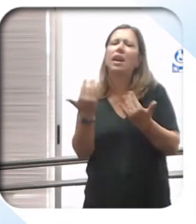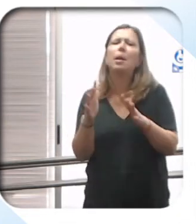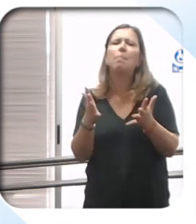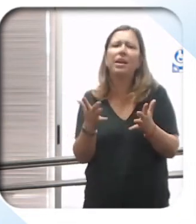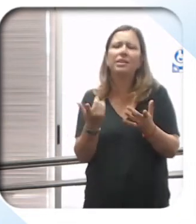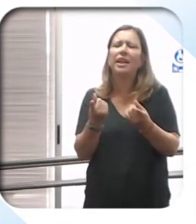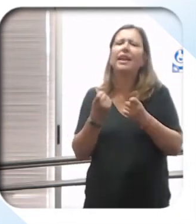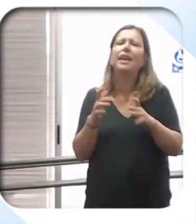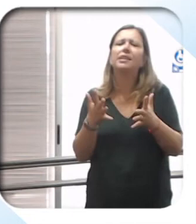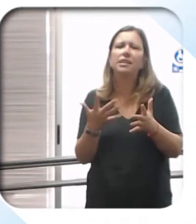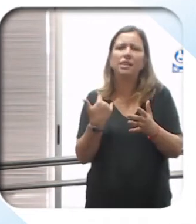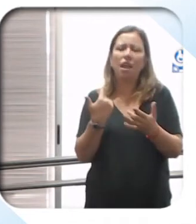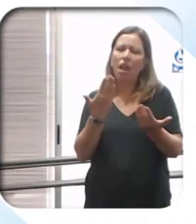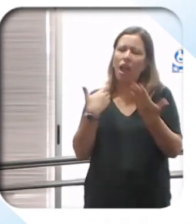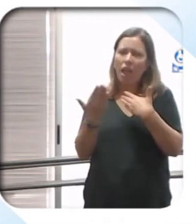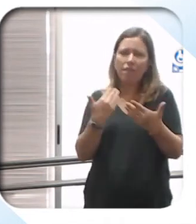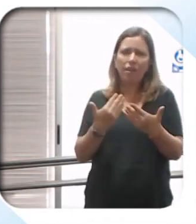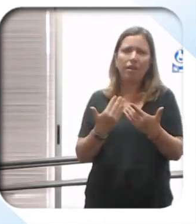sus necesidades,